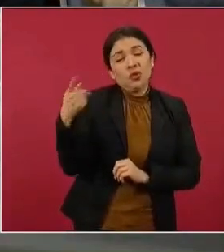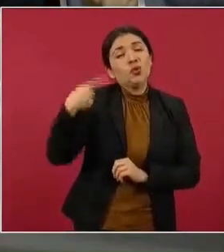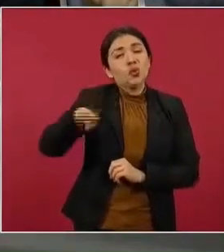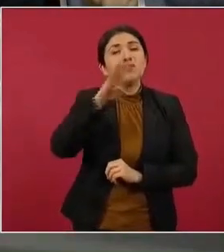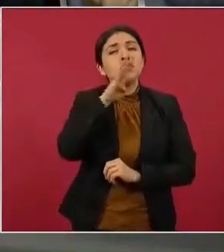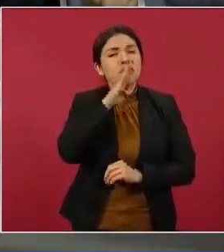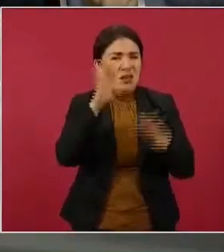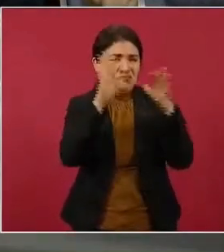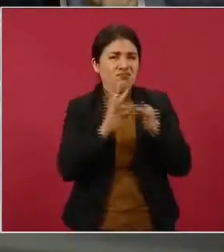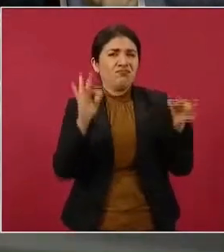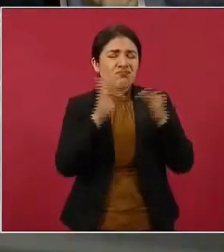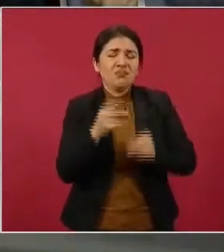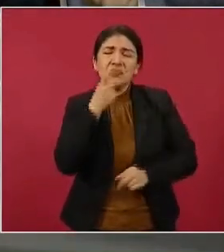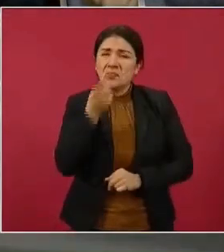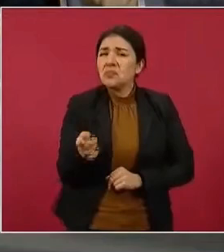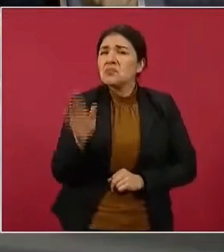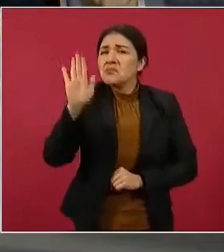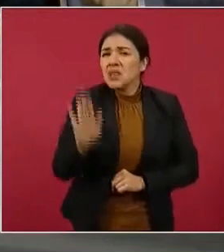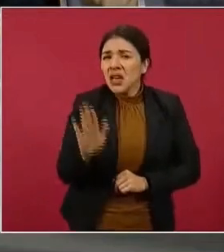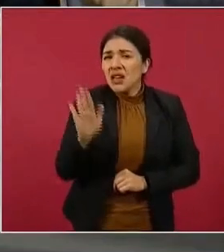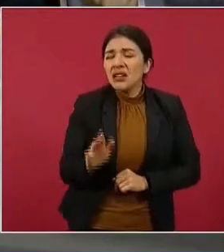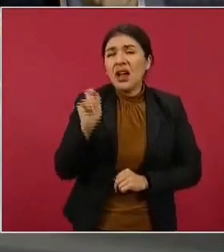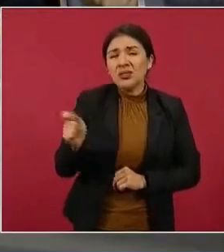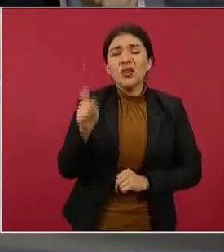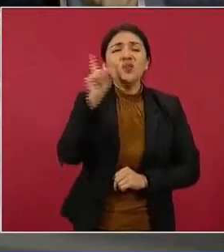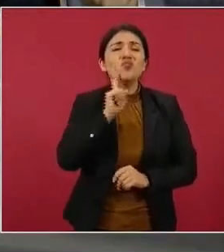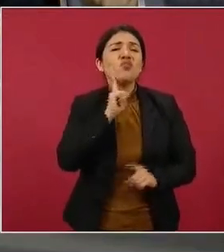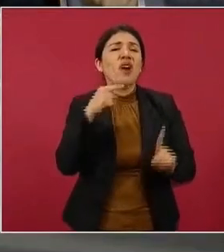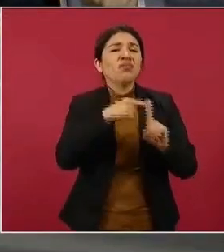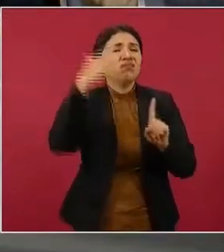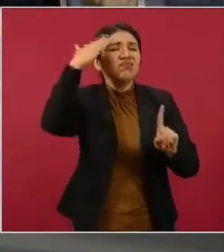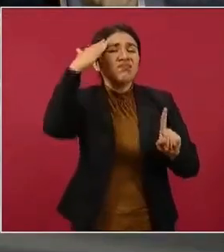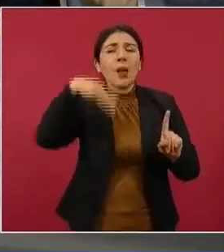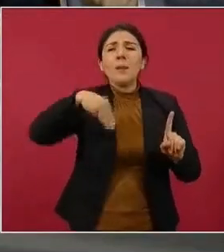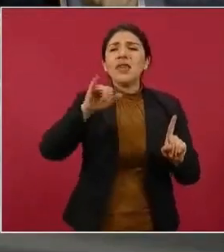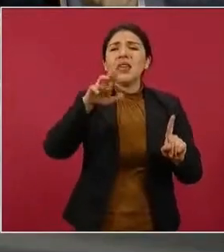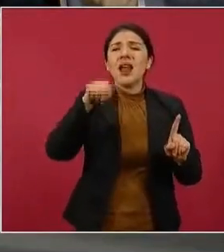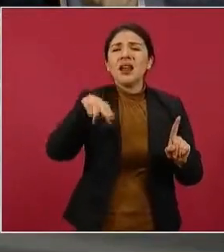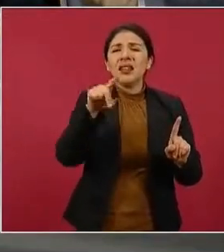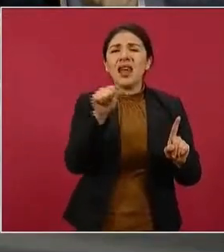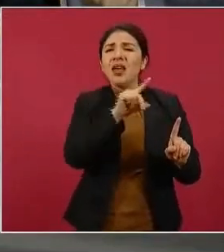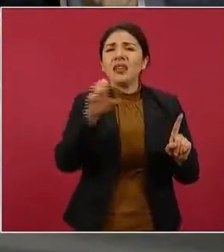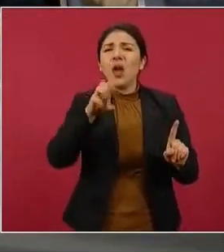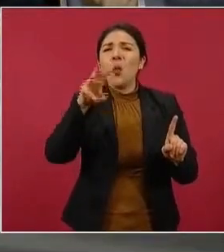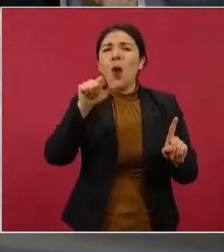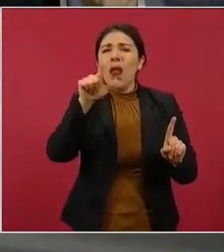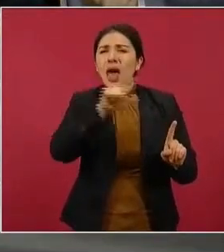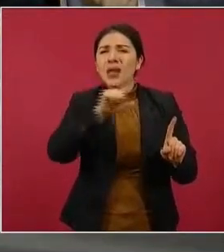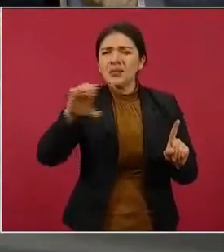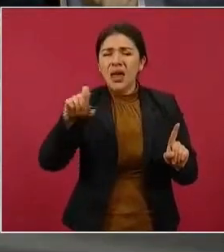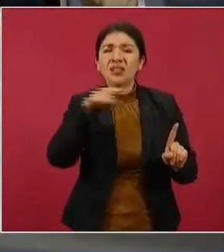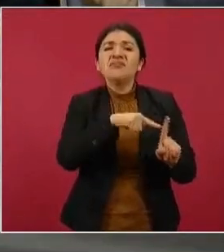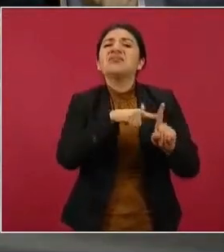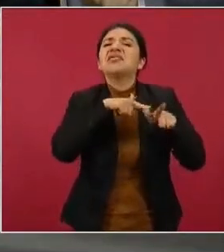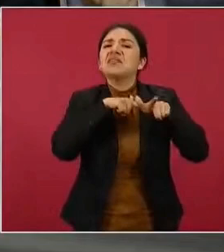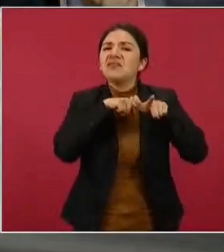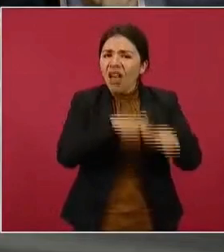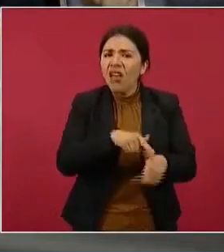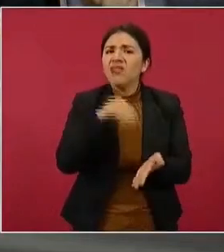madre de Brenda Quevedo, es que la señora Miranda de Wallace sigue teniendo, probablemente siga